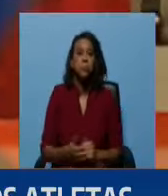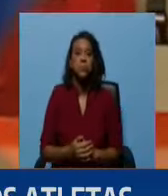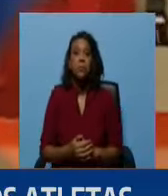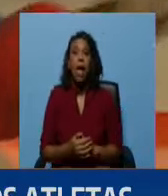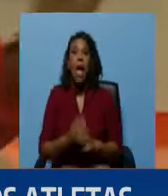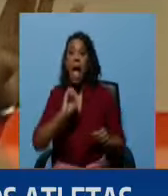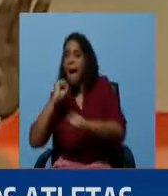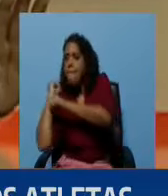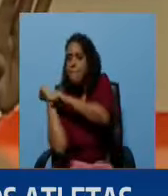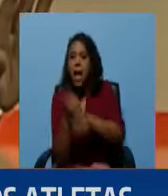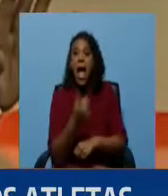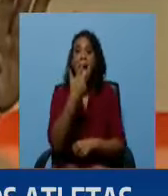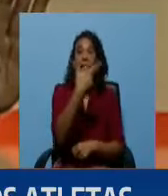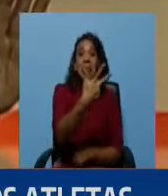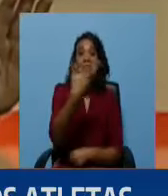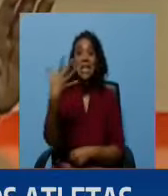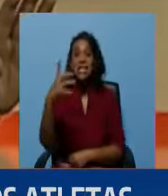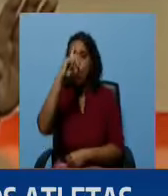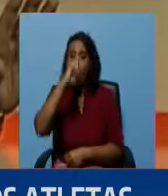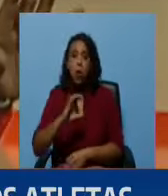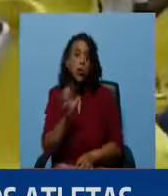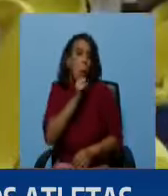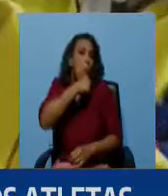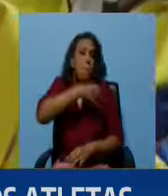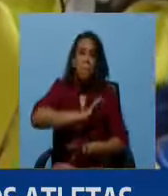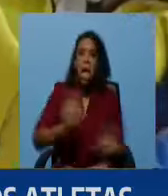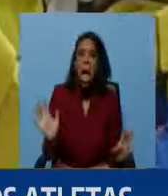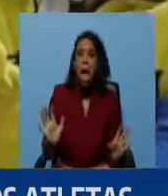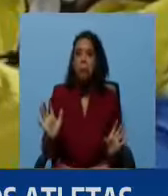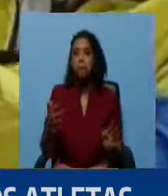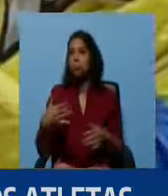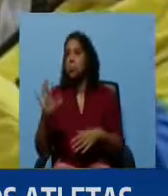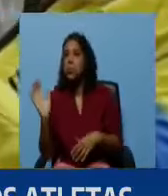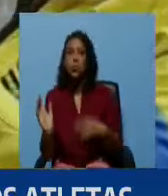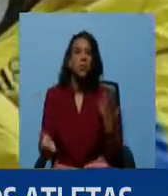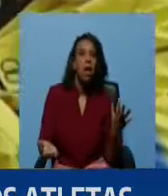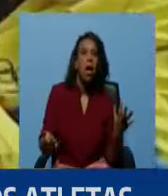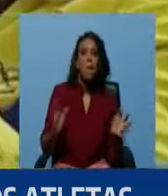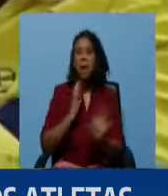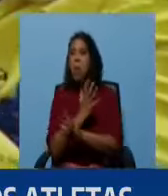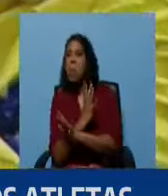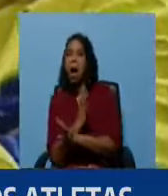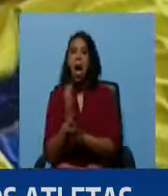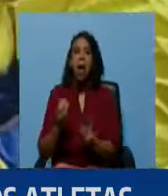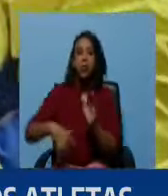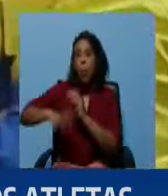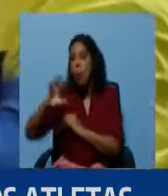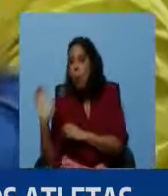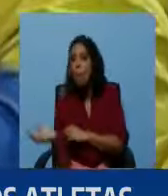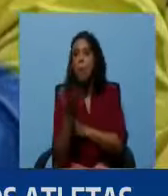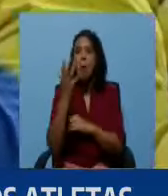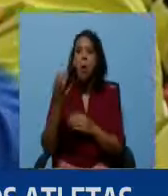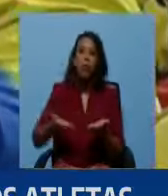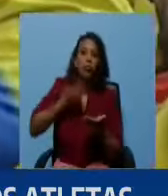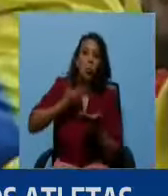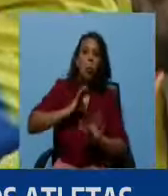En el béisbol a los 35 años ya quedas es pa jugar softball con sancocho.